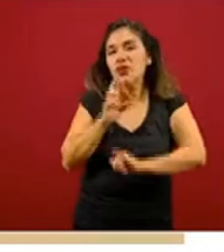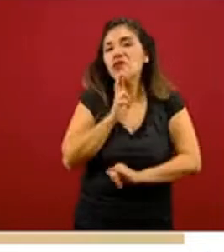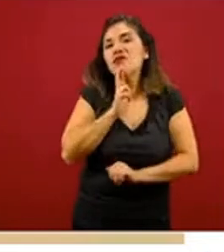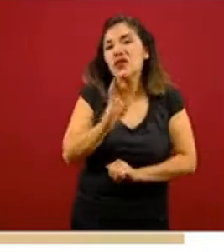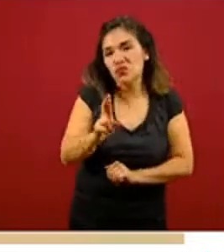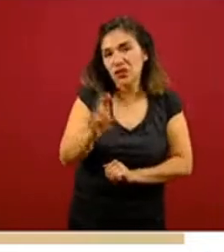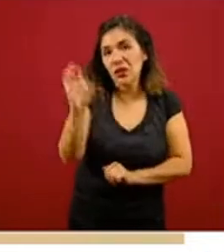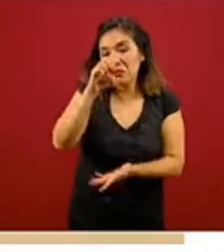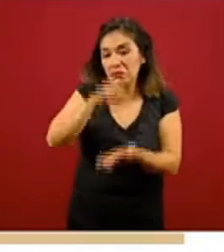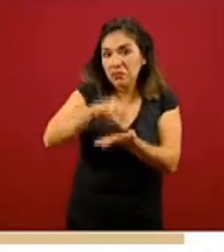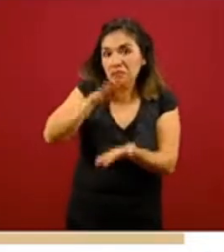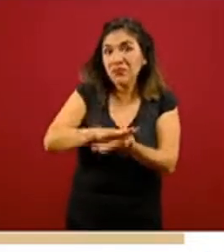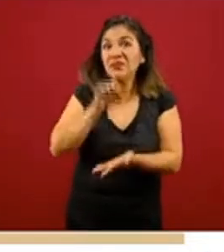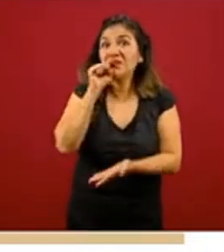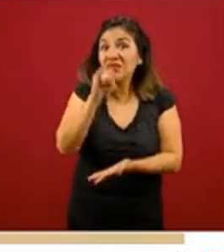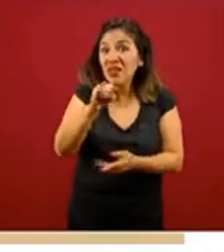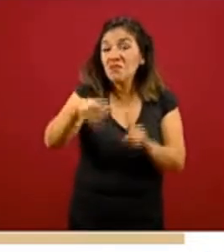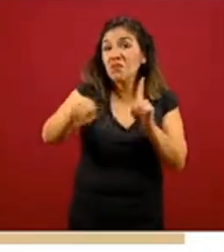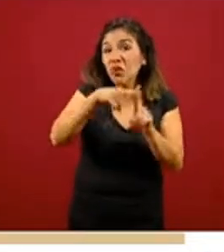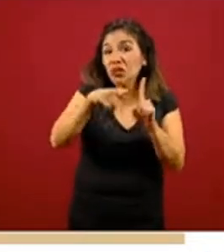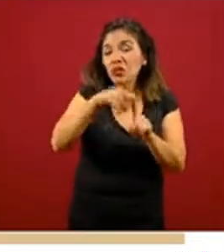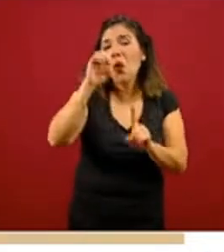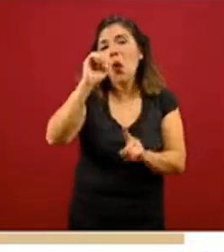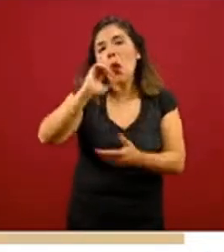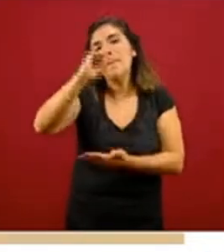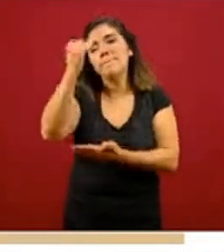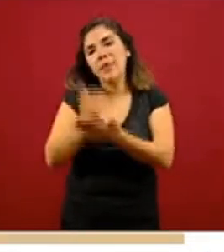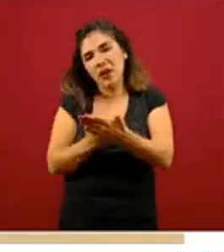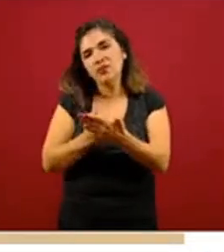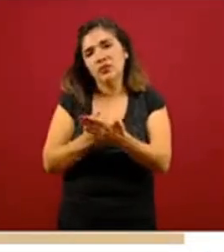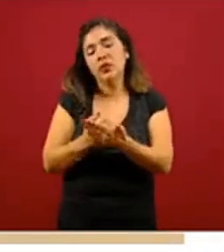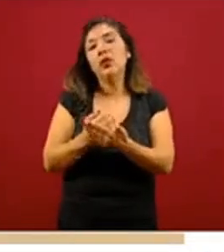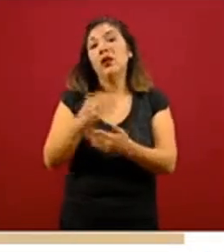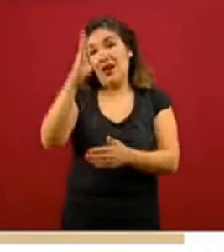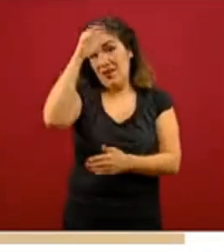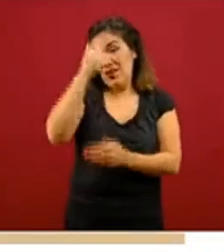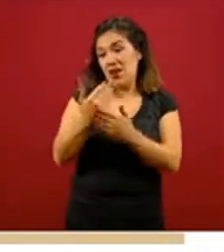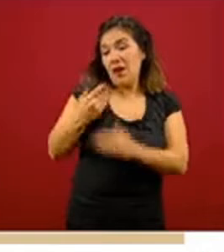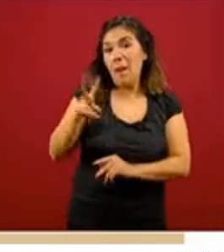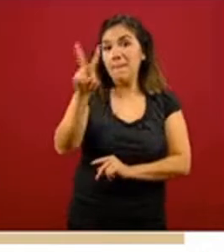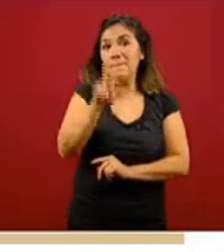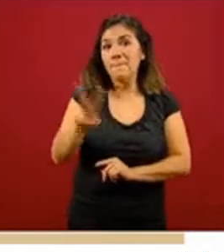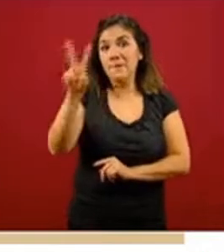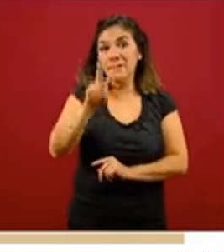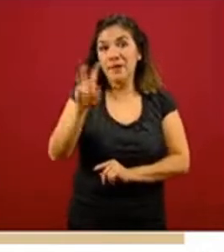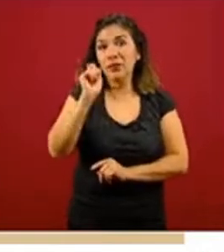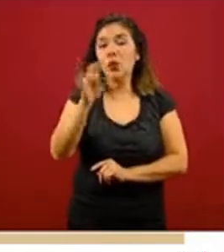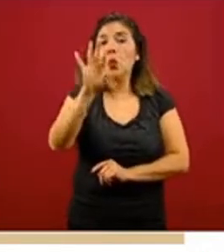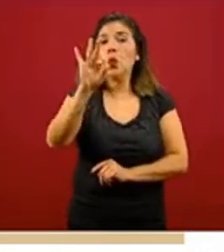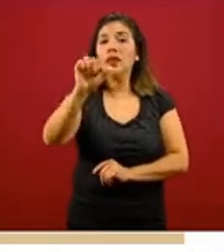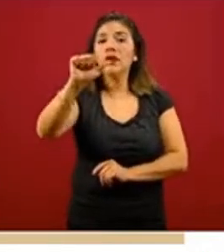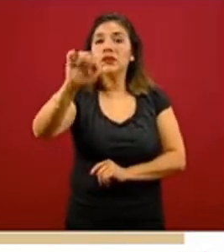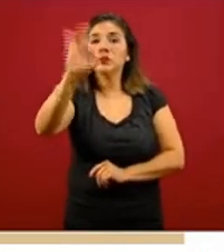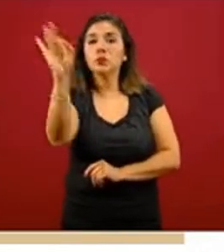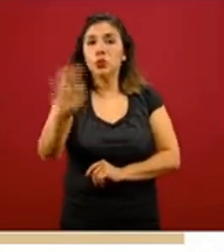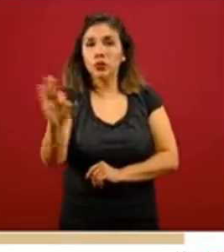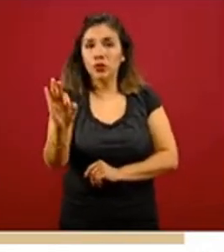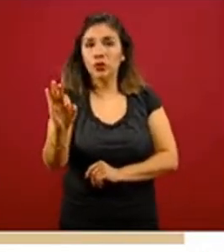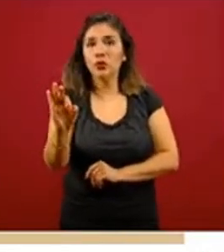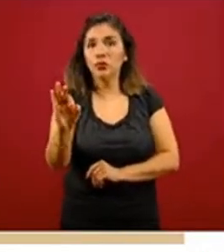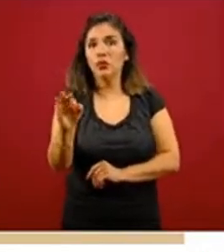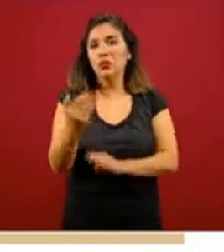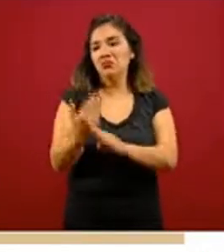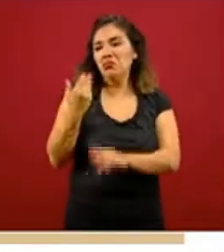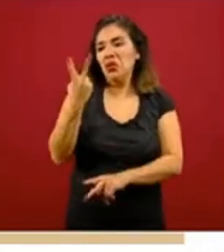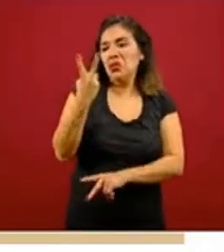se confirmen, y si recuerdan el porcentaje de positividad del viernes, estábamos en el 46%, las últimas al menos